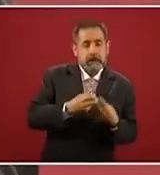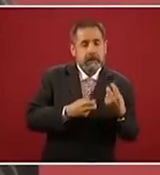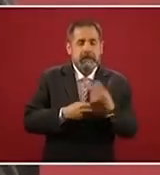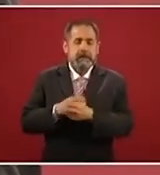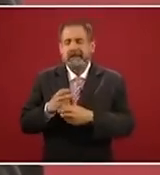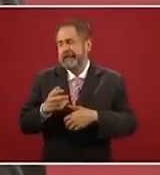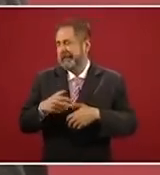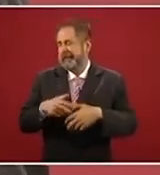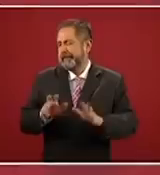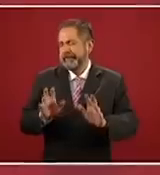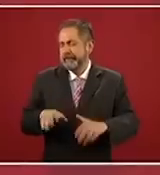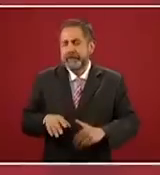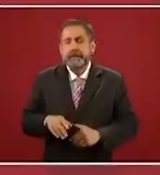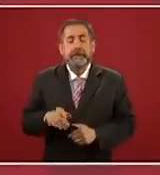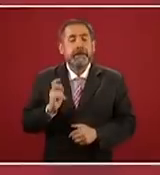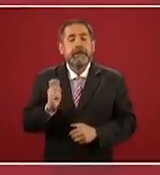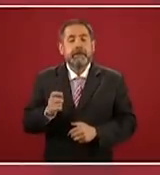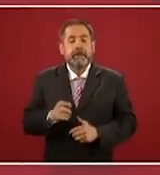y